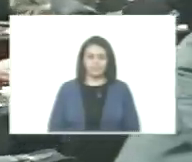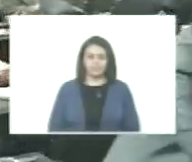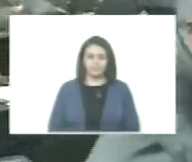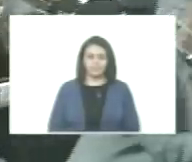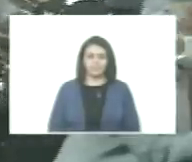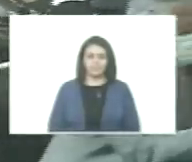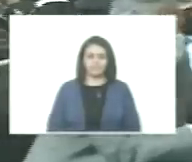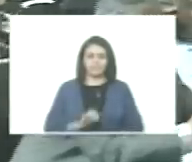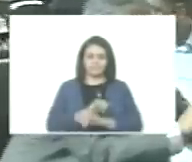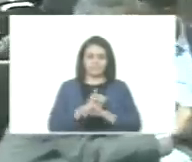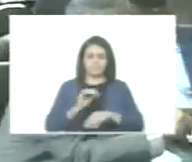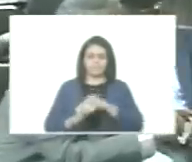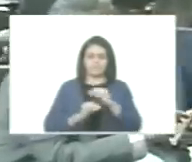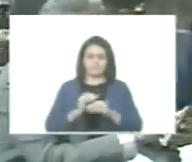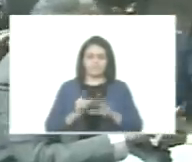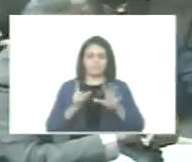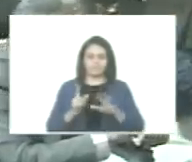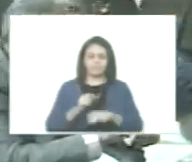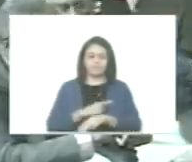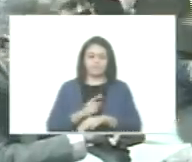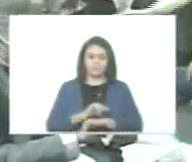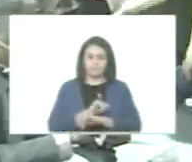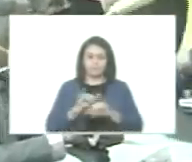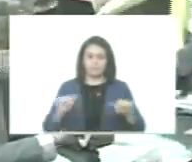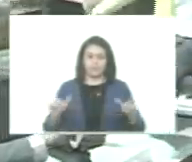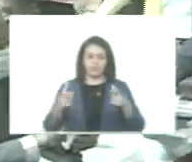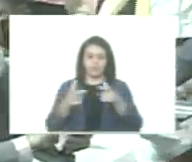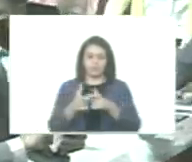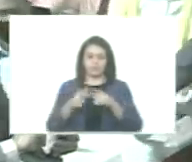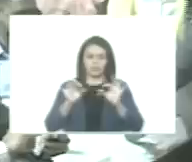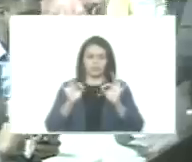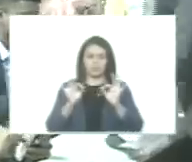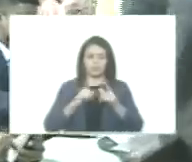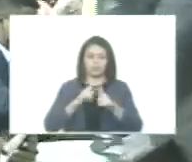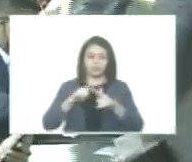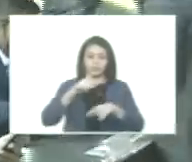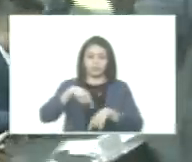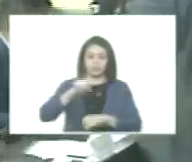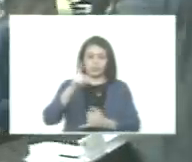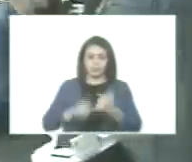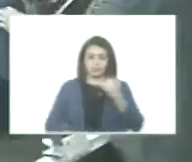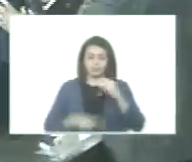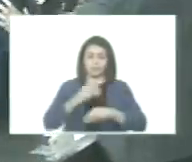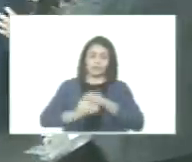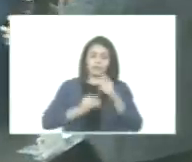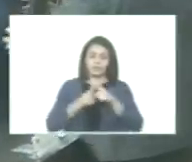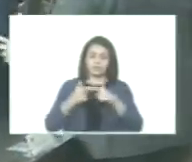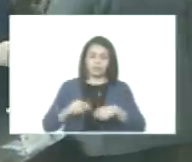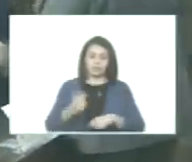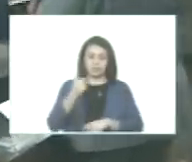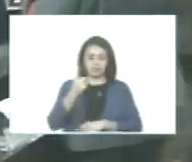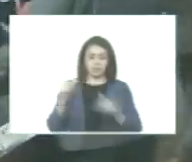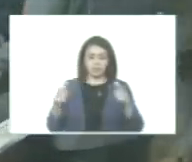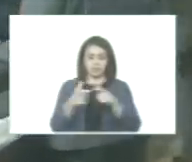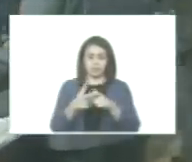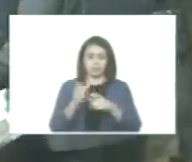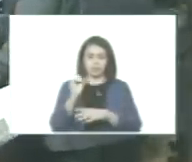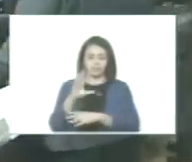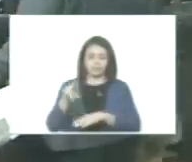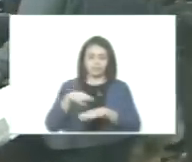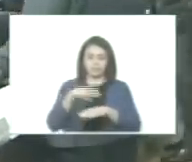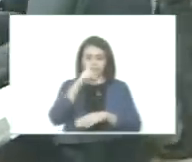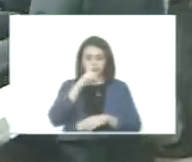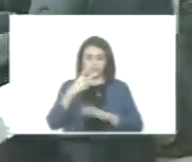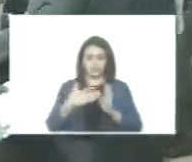Marca las 2:06 de la tarde. Bueno, termina esta sesión, además la última correspondiente a este primer corte legislativo de este año en